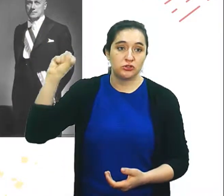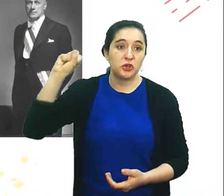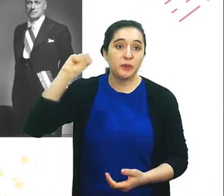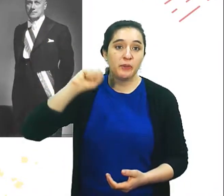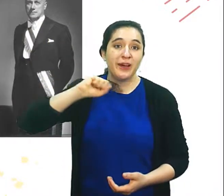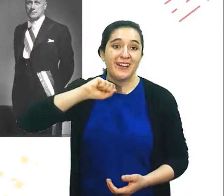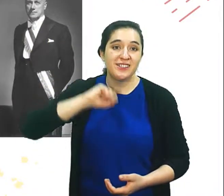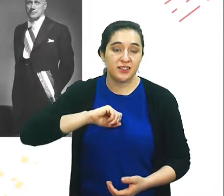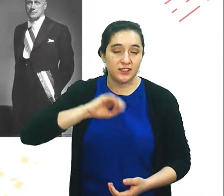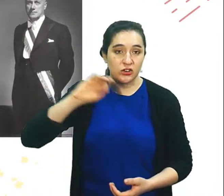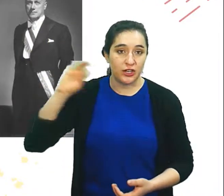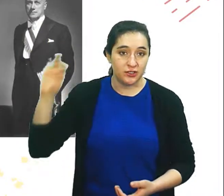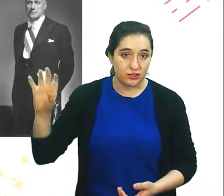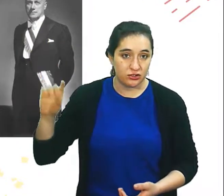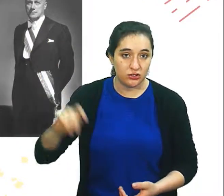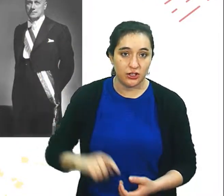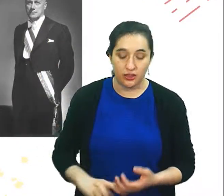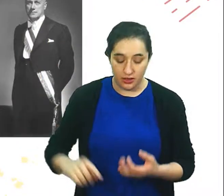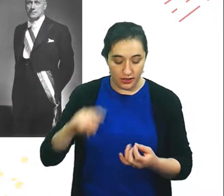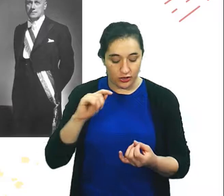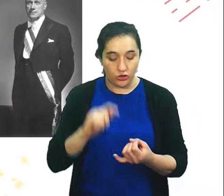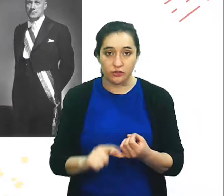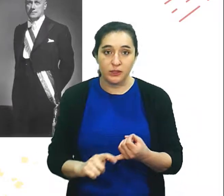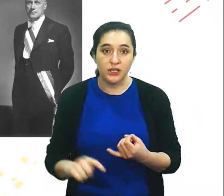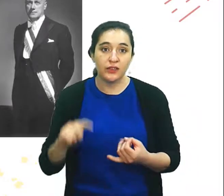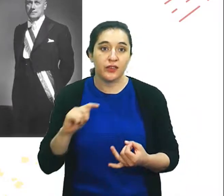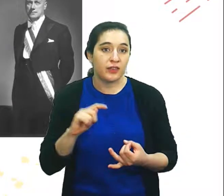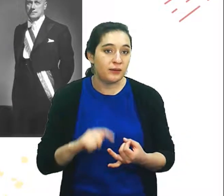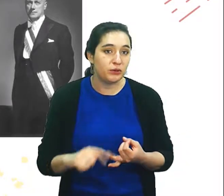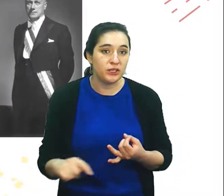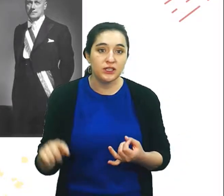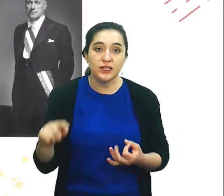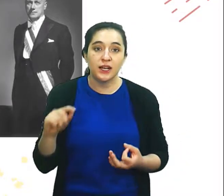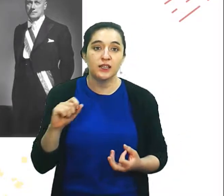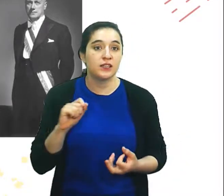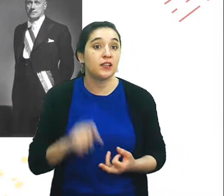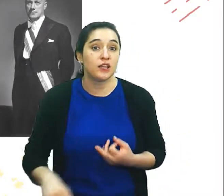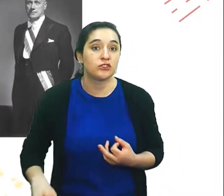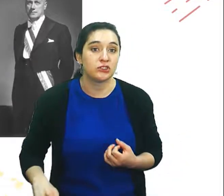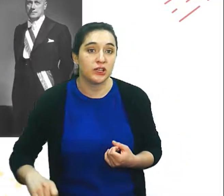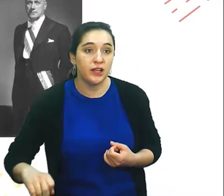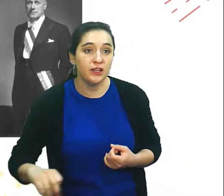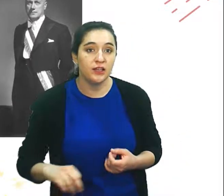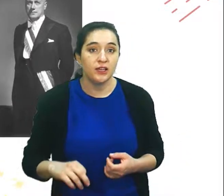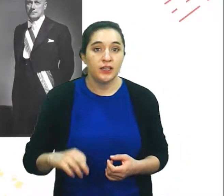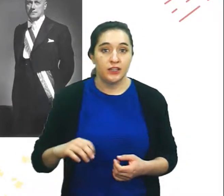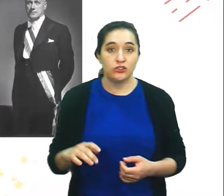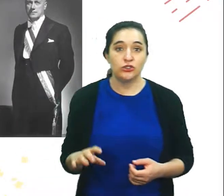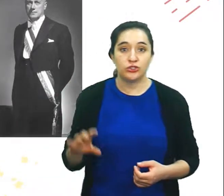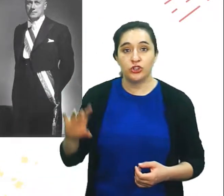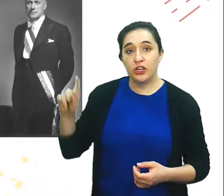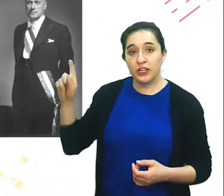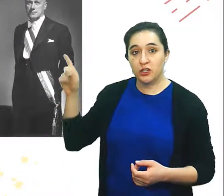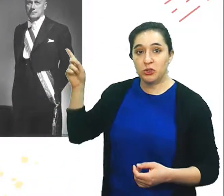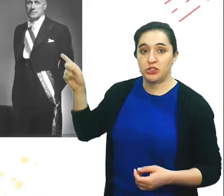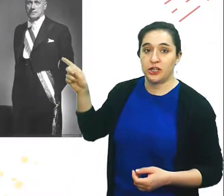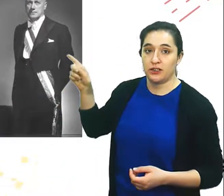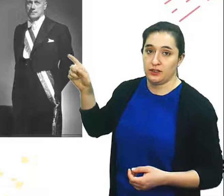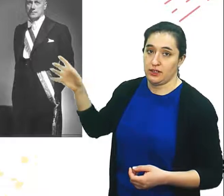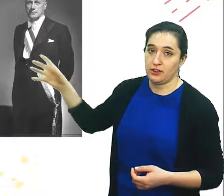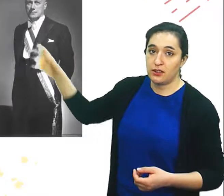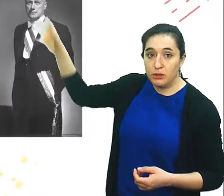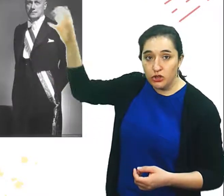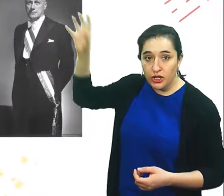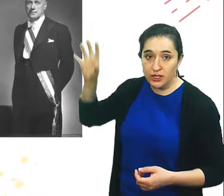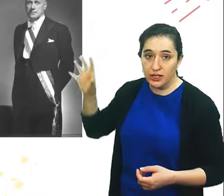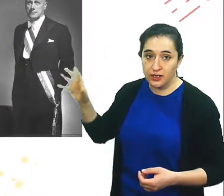políticos, nosotros podemos analizar esta organización desde la economía, desde la política, desde la sociedad. Entonces, yo les quiero mostrar,